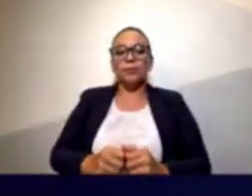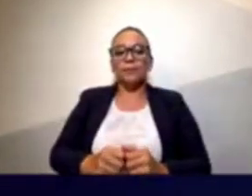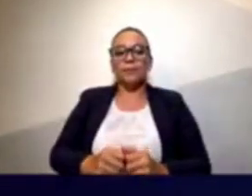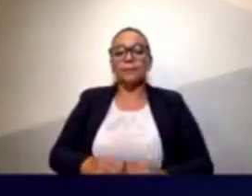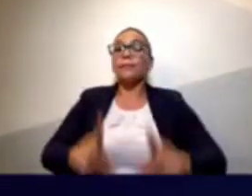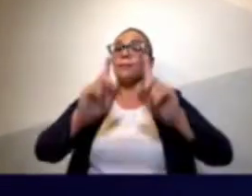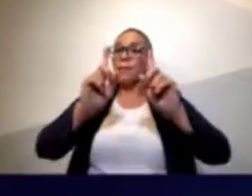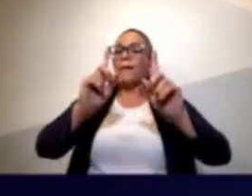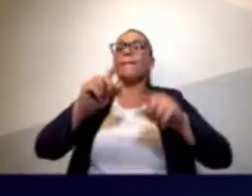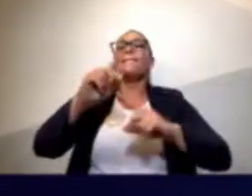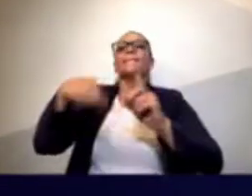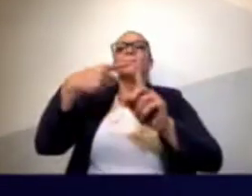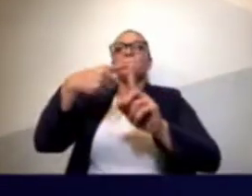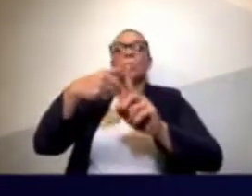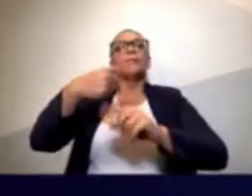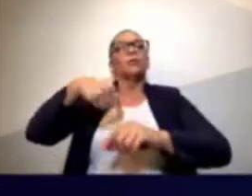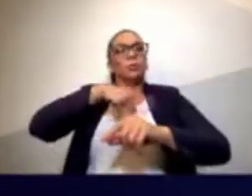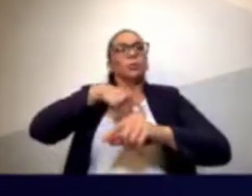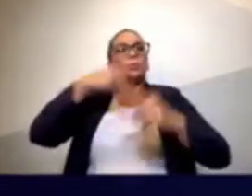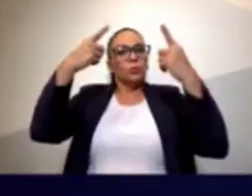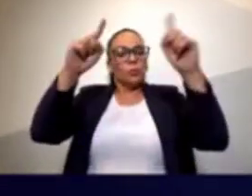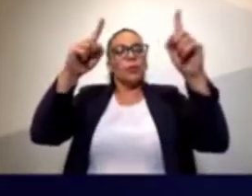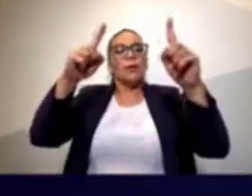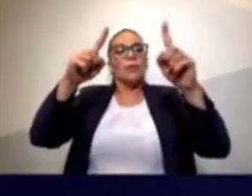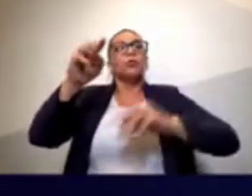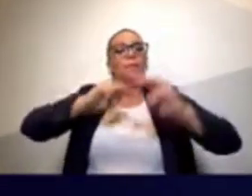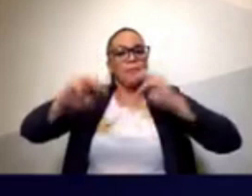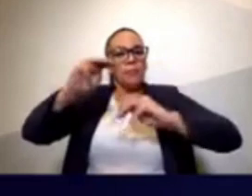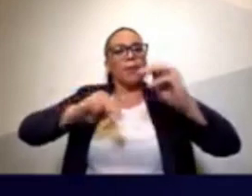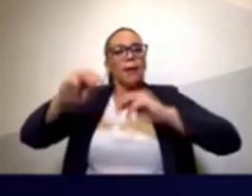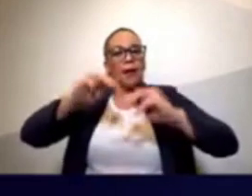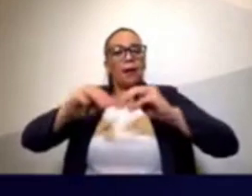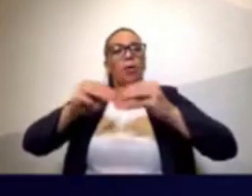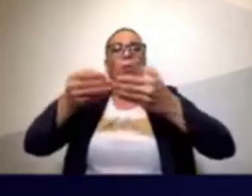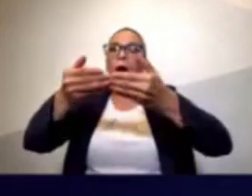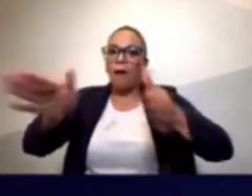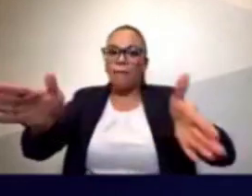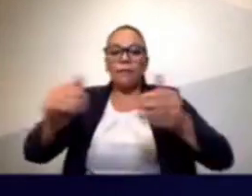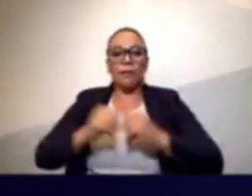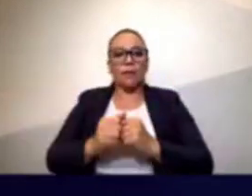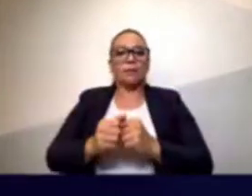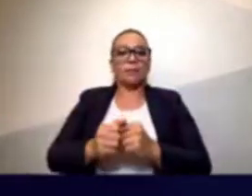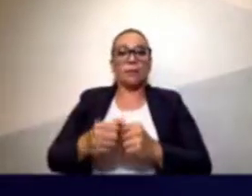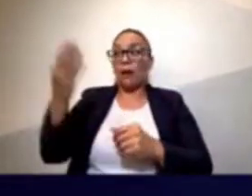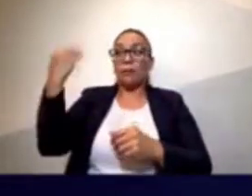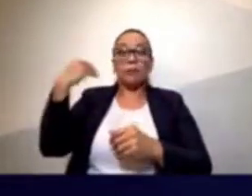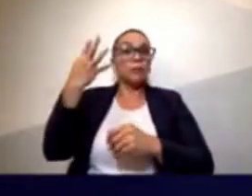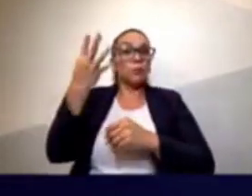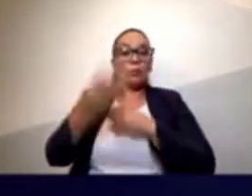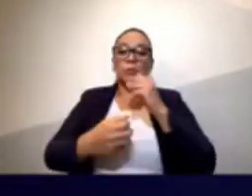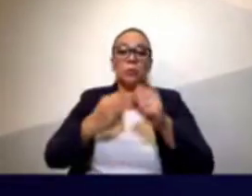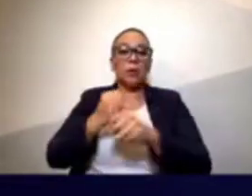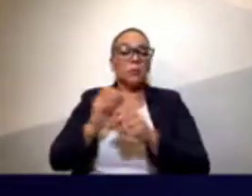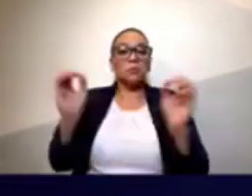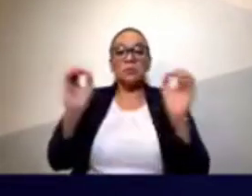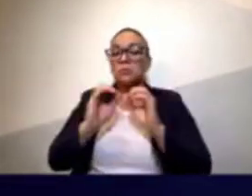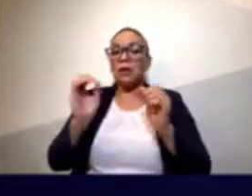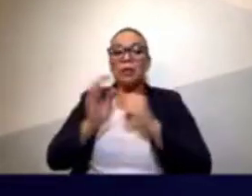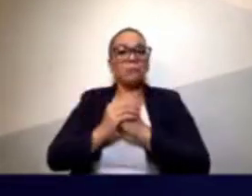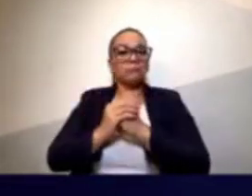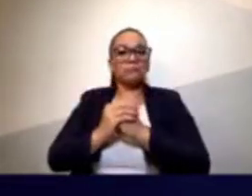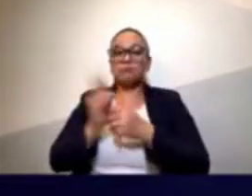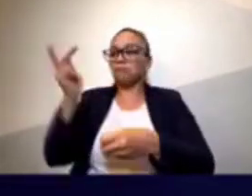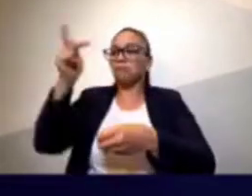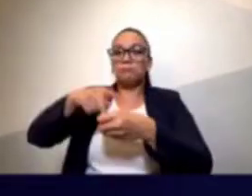Pero además, abrimos un mercado que tenía ya 4 años de no tener participación de Costa